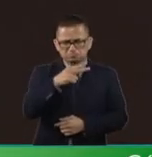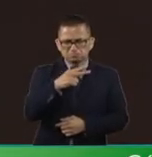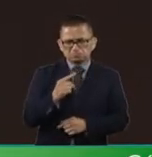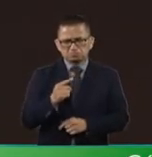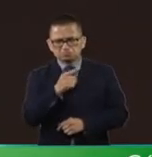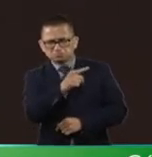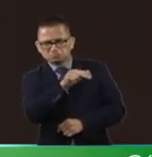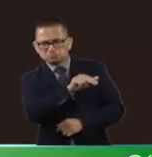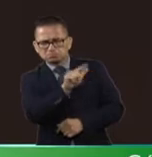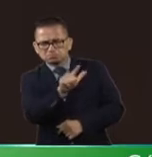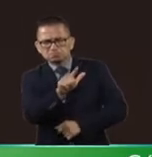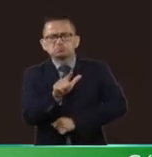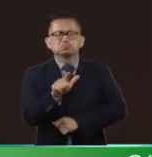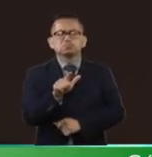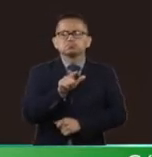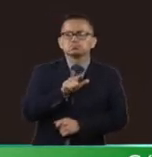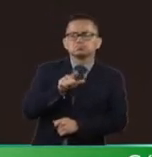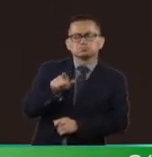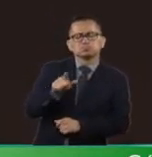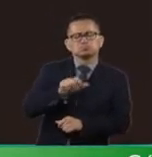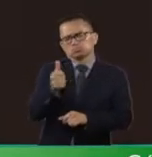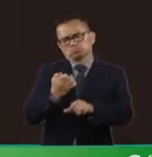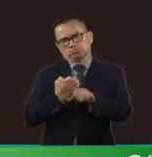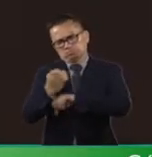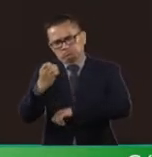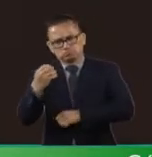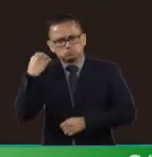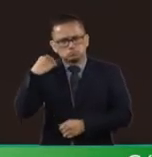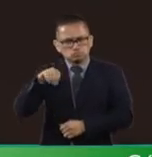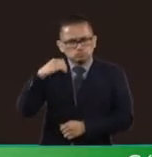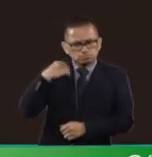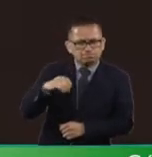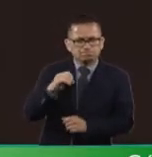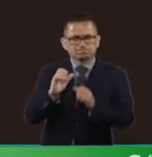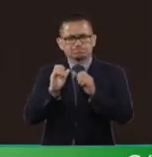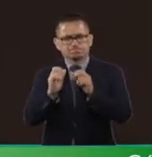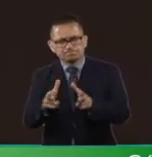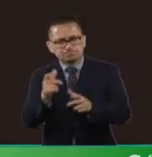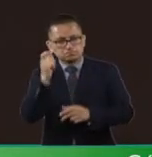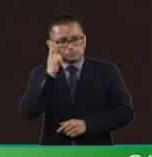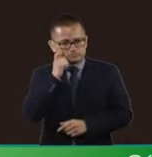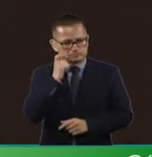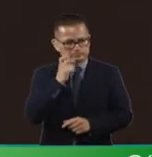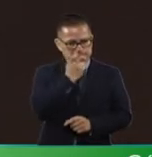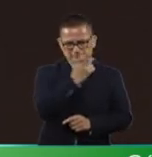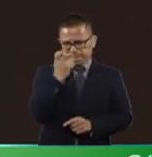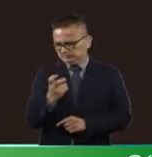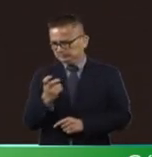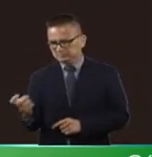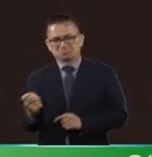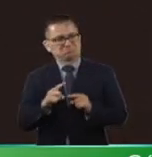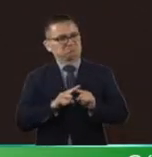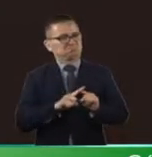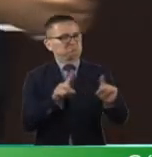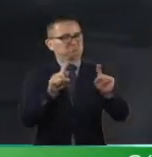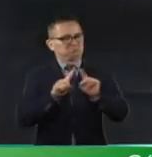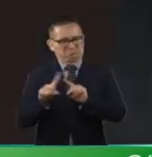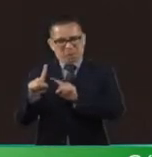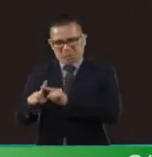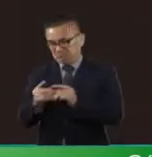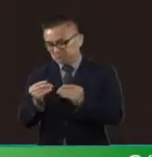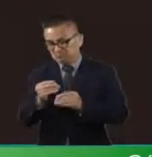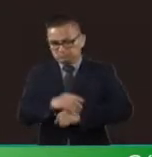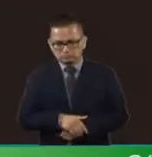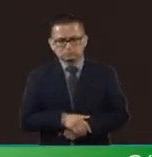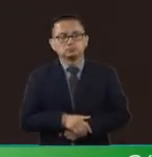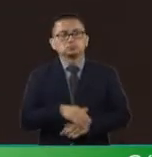León, o la que se vive en estados como Oaxaca, Chiapas o Guerrero, es muy diferente. Capacitarse